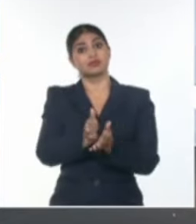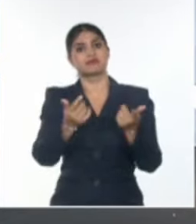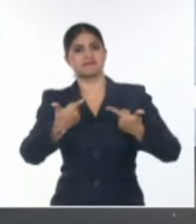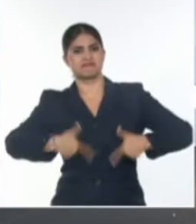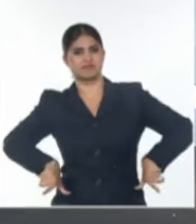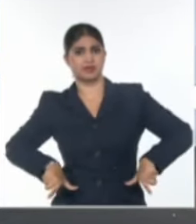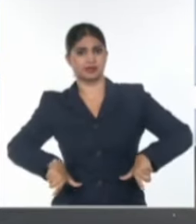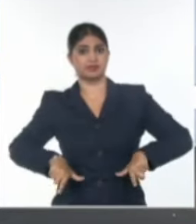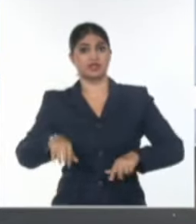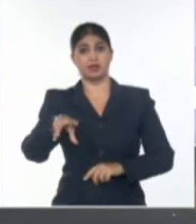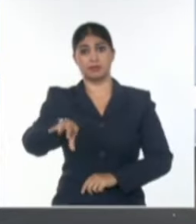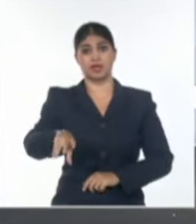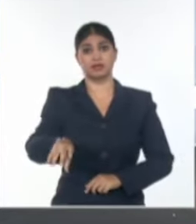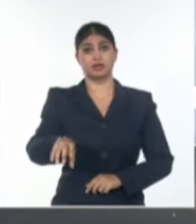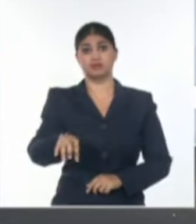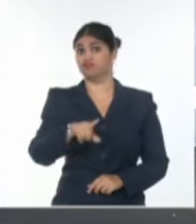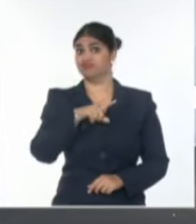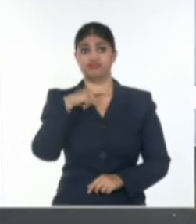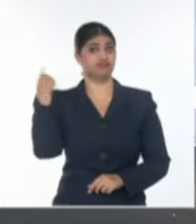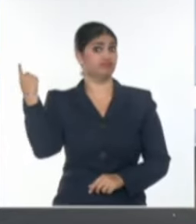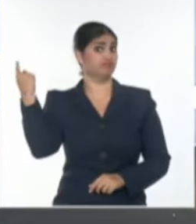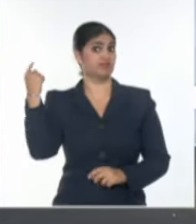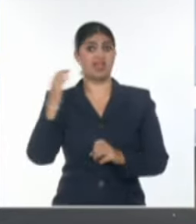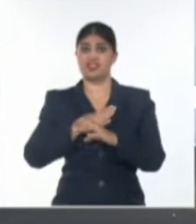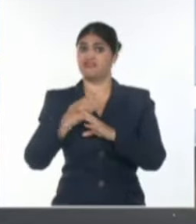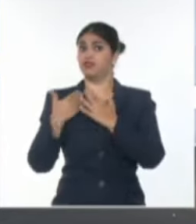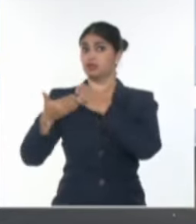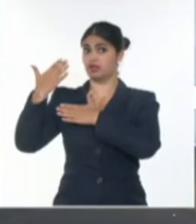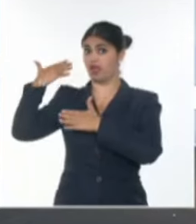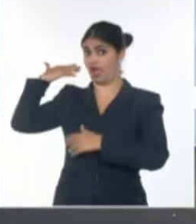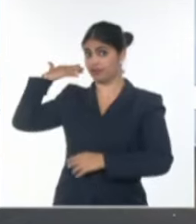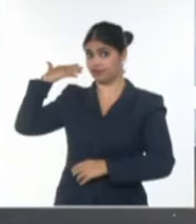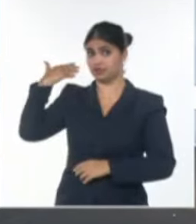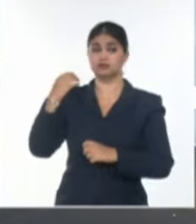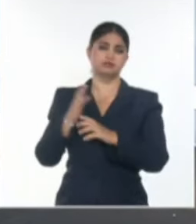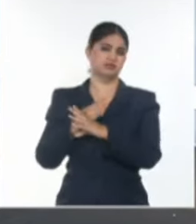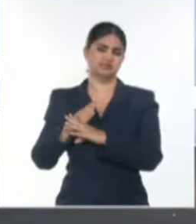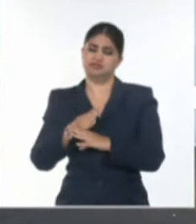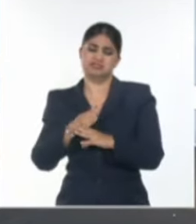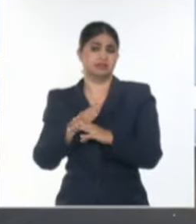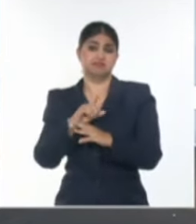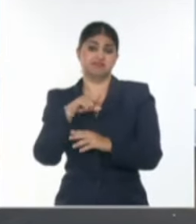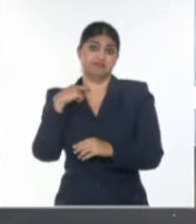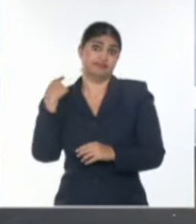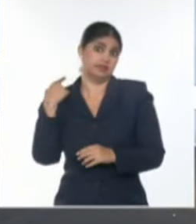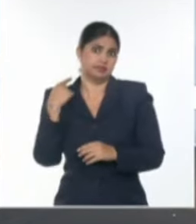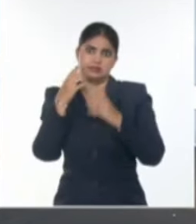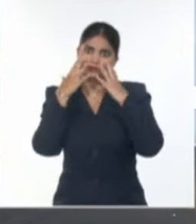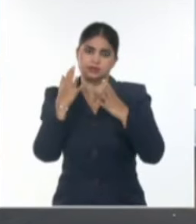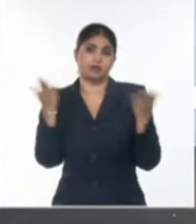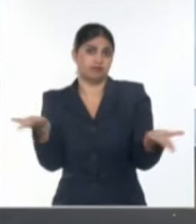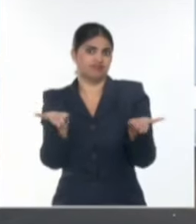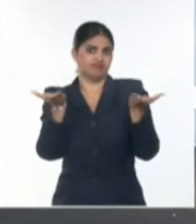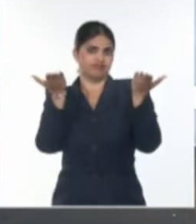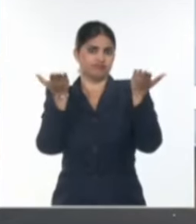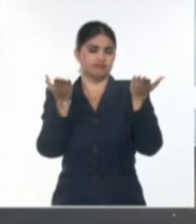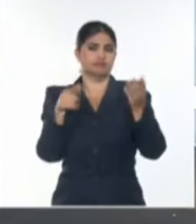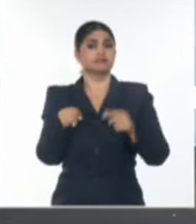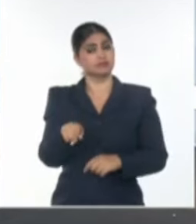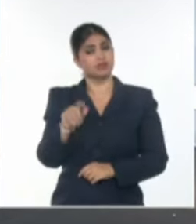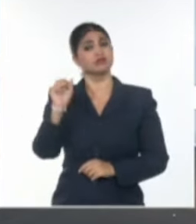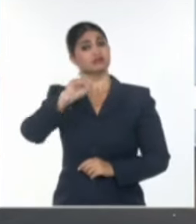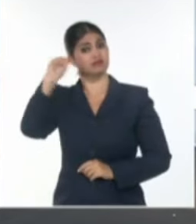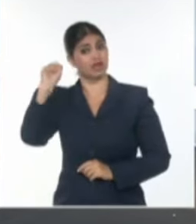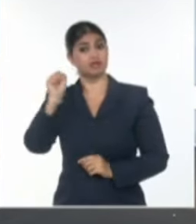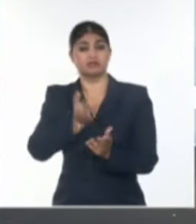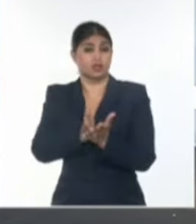visto diferente al equipo que paseó la distancia durante todo el campeonato y será vital que logren salir del mal momento